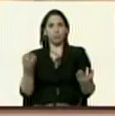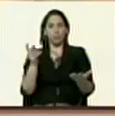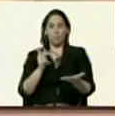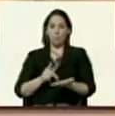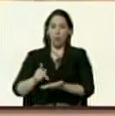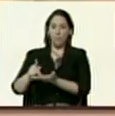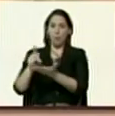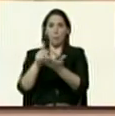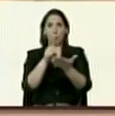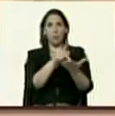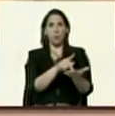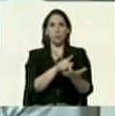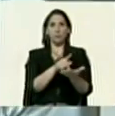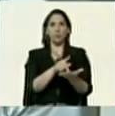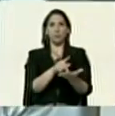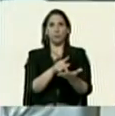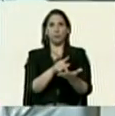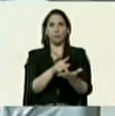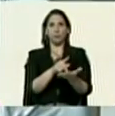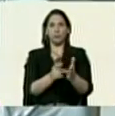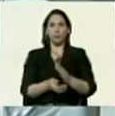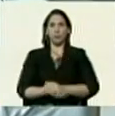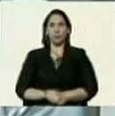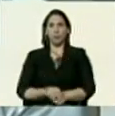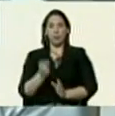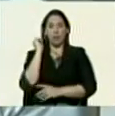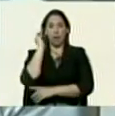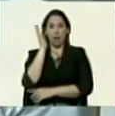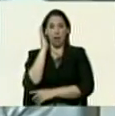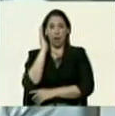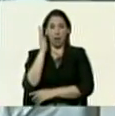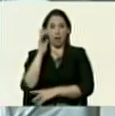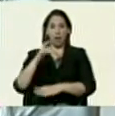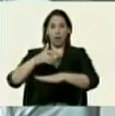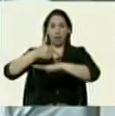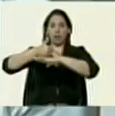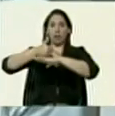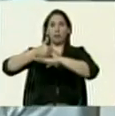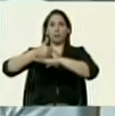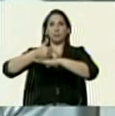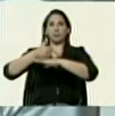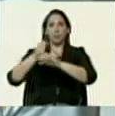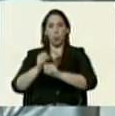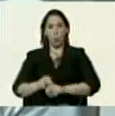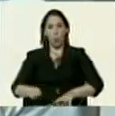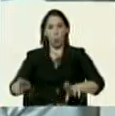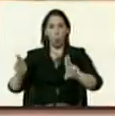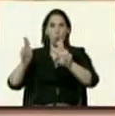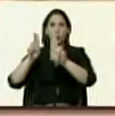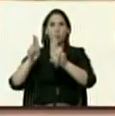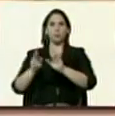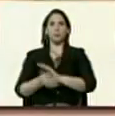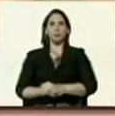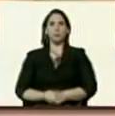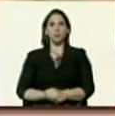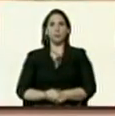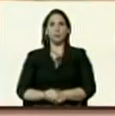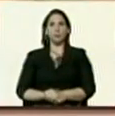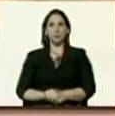participación en la Asamblea General de Naciones Unidas, la